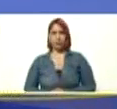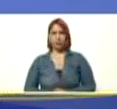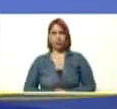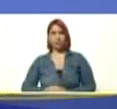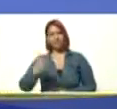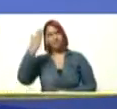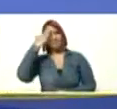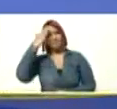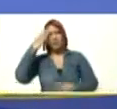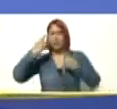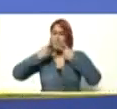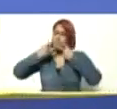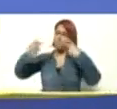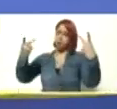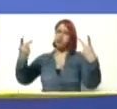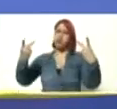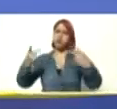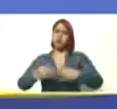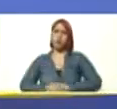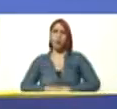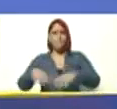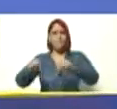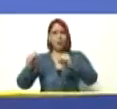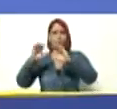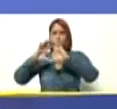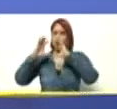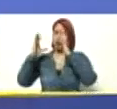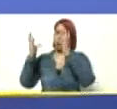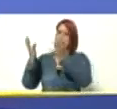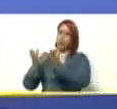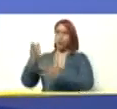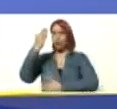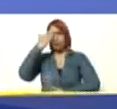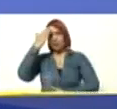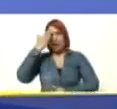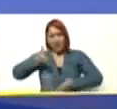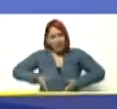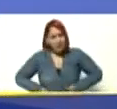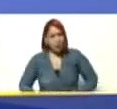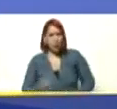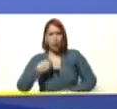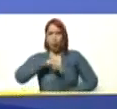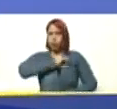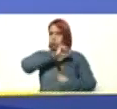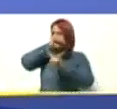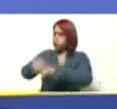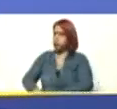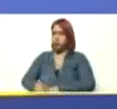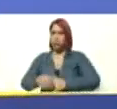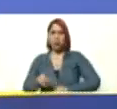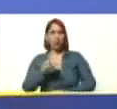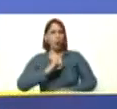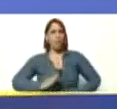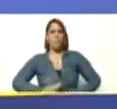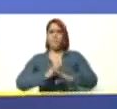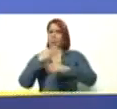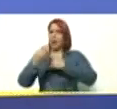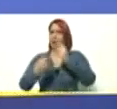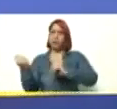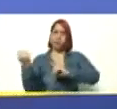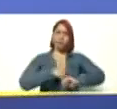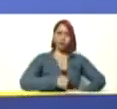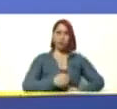sepan los imperios del mundo. Nacimos para vencer y no para ser